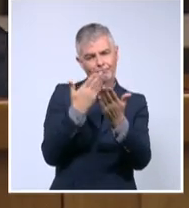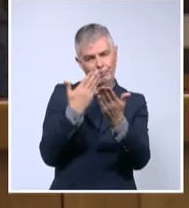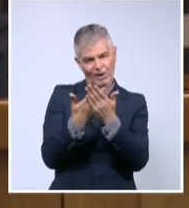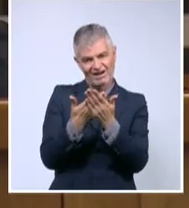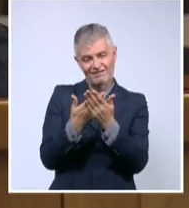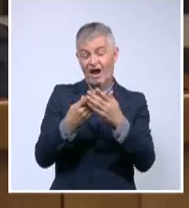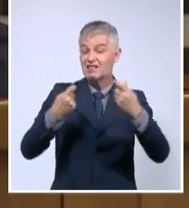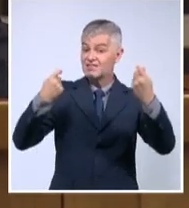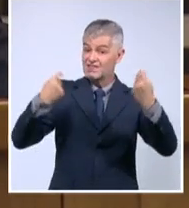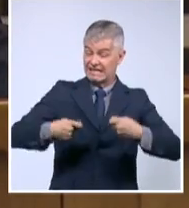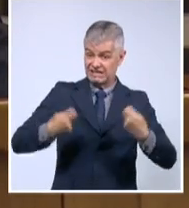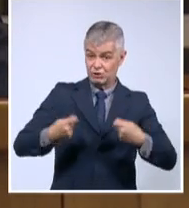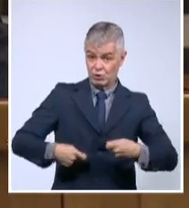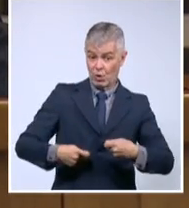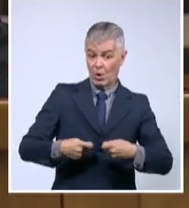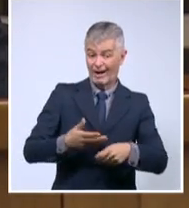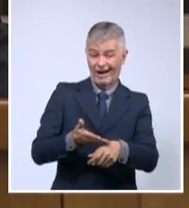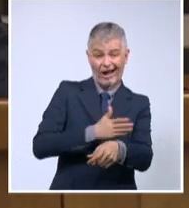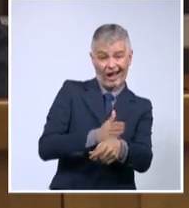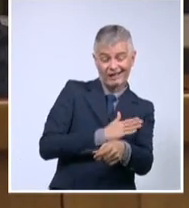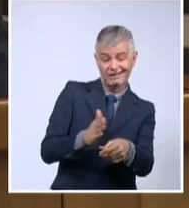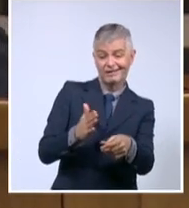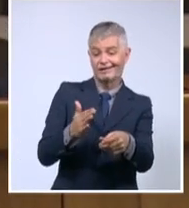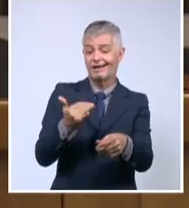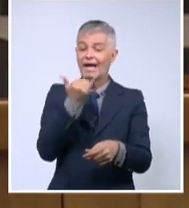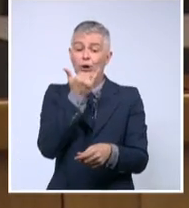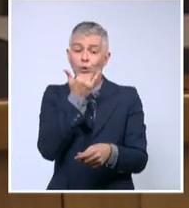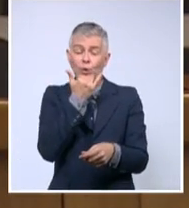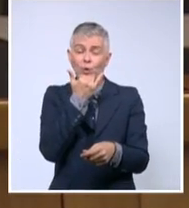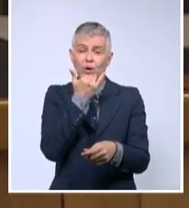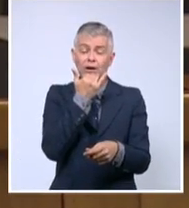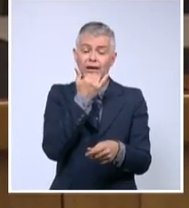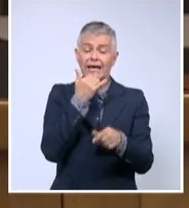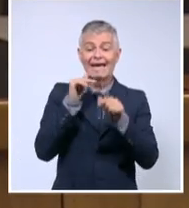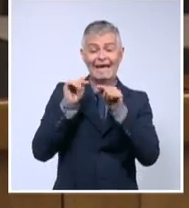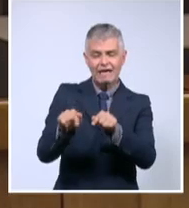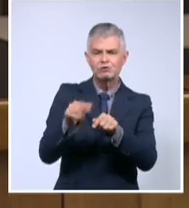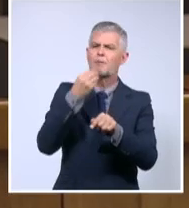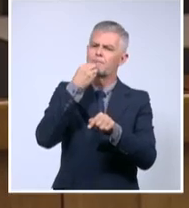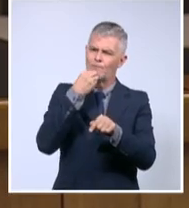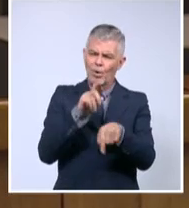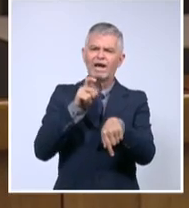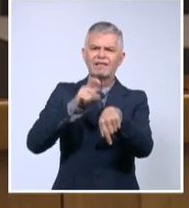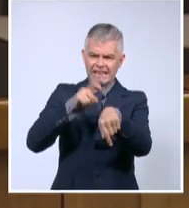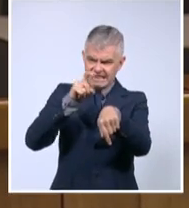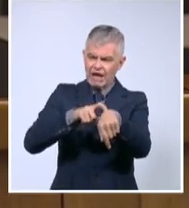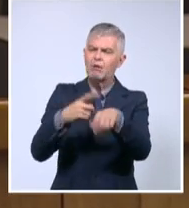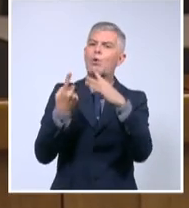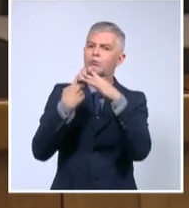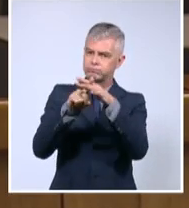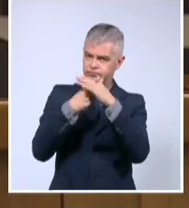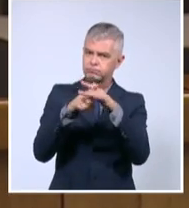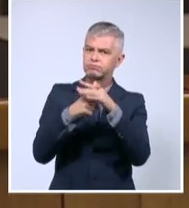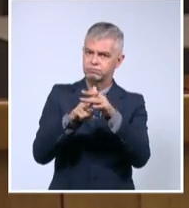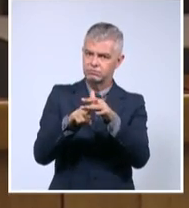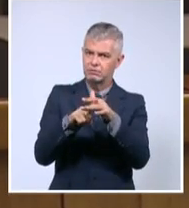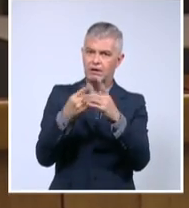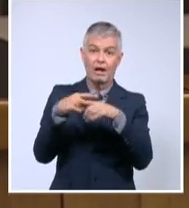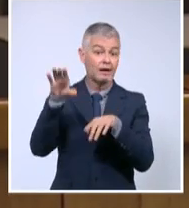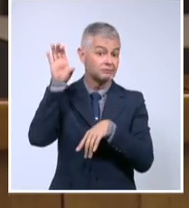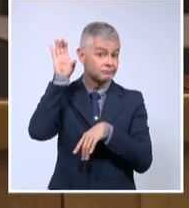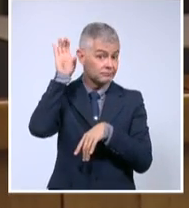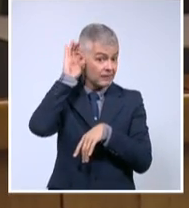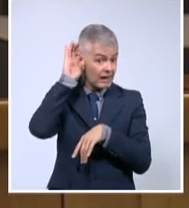decisiones improcedentes y los errores derivados de ellas pueden ser corregidos oportunamente si se mantiene el oído pegado a la